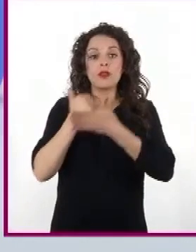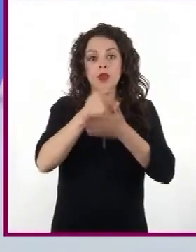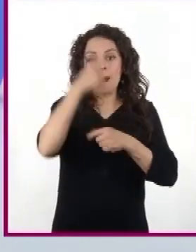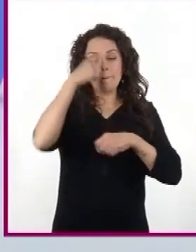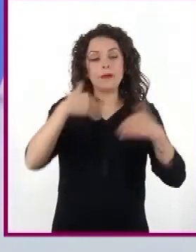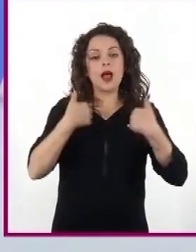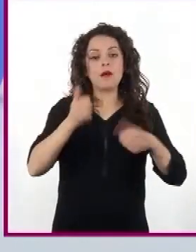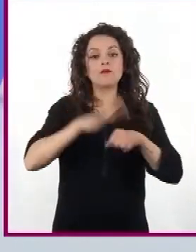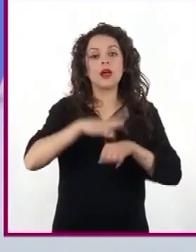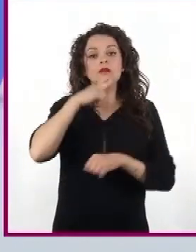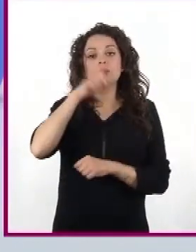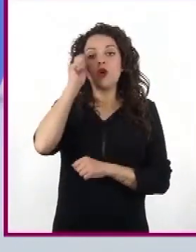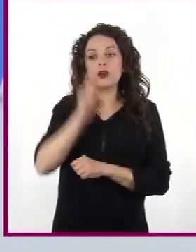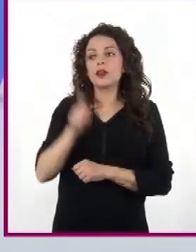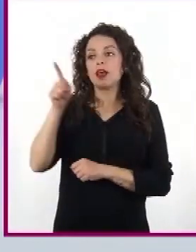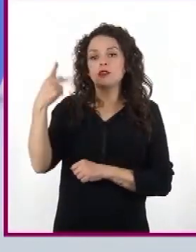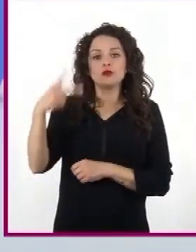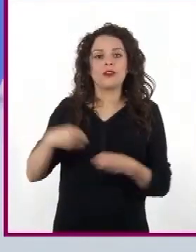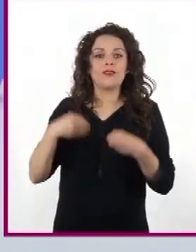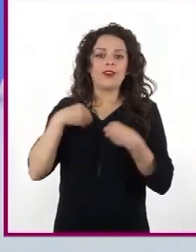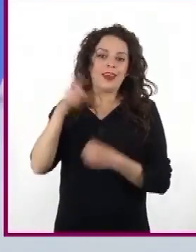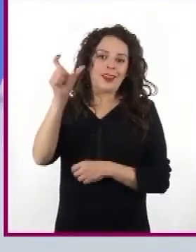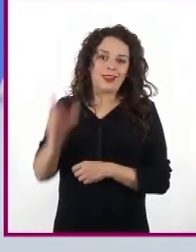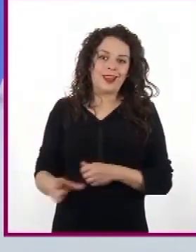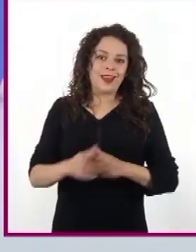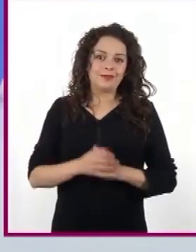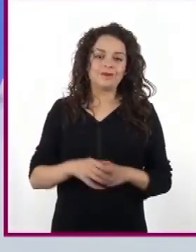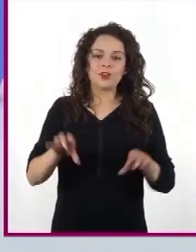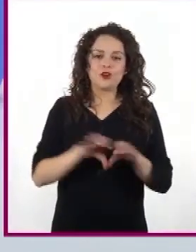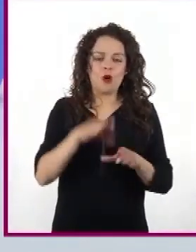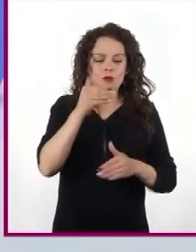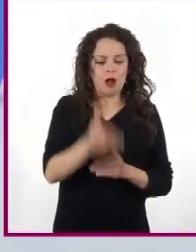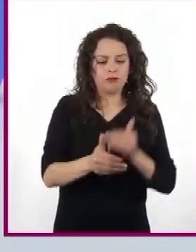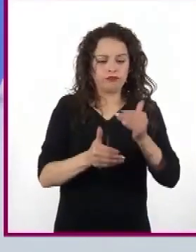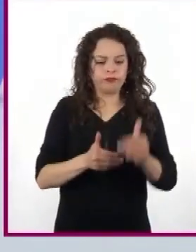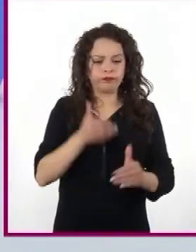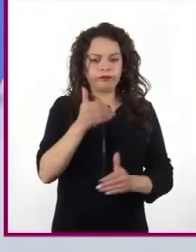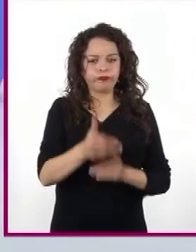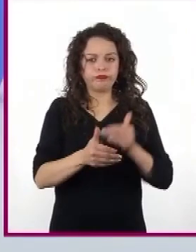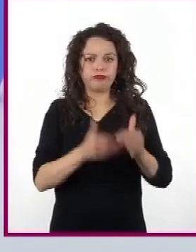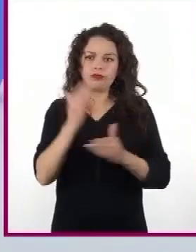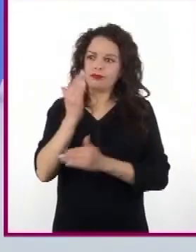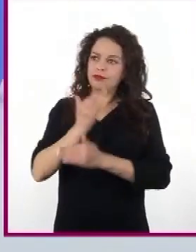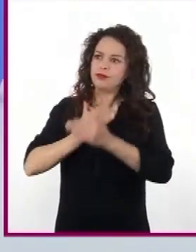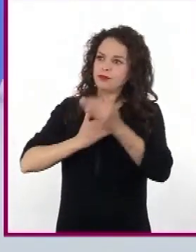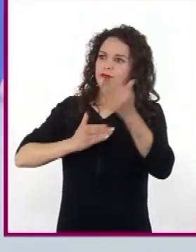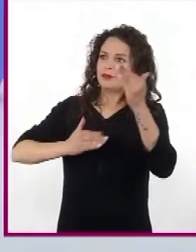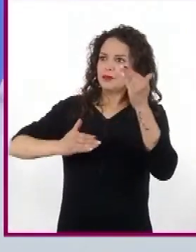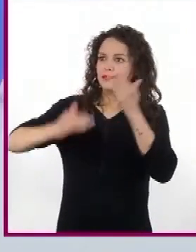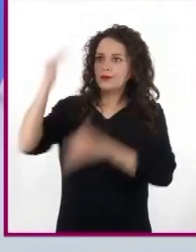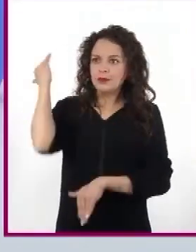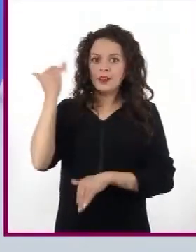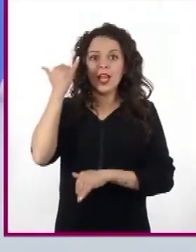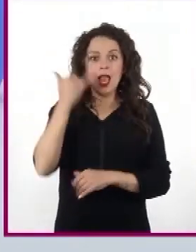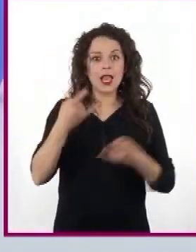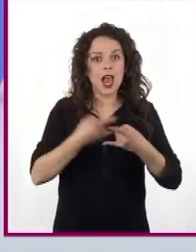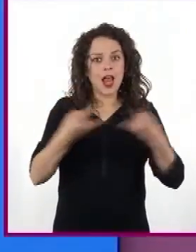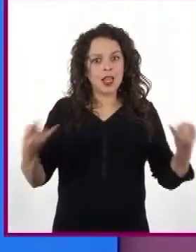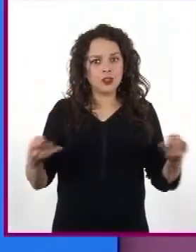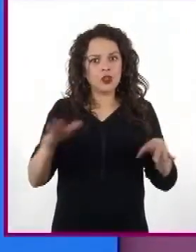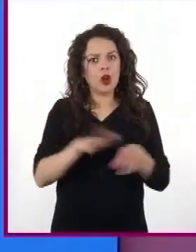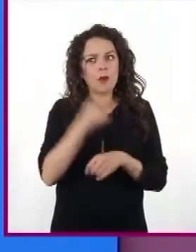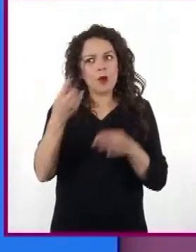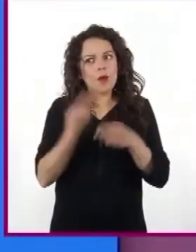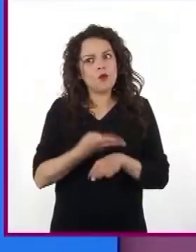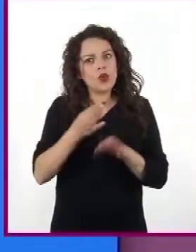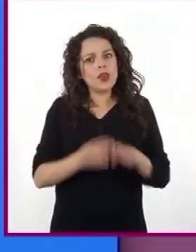comprender mejor los pasos de estos personajes, su evolución, sus logros y cómo fue que dejaron huella en la historia.